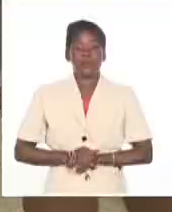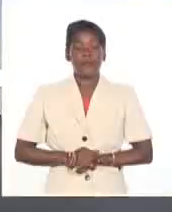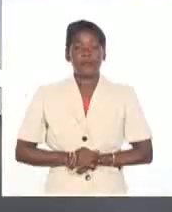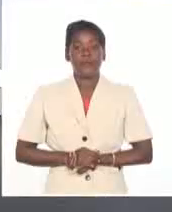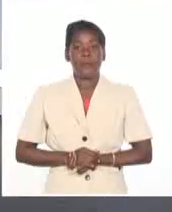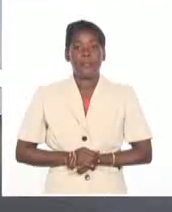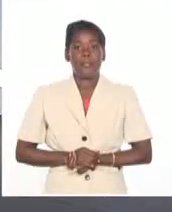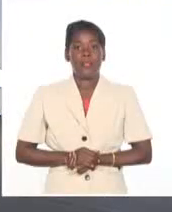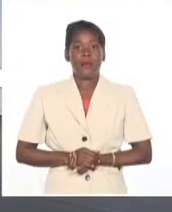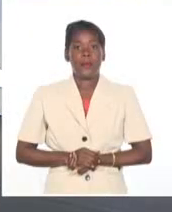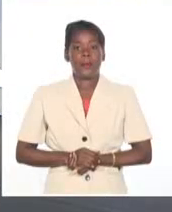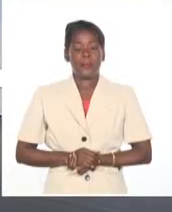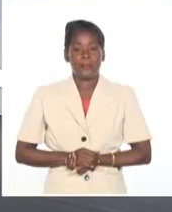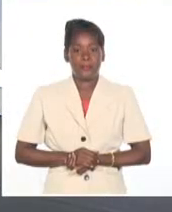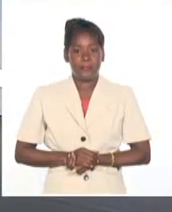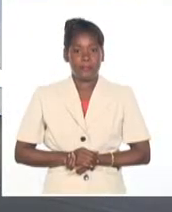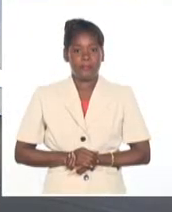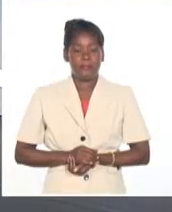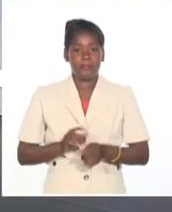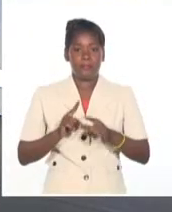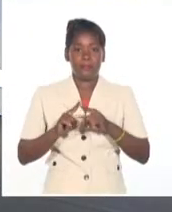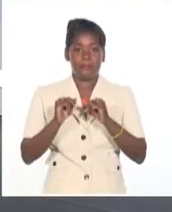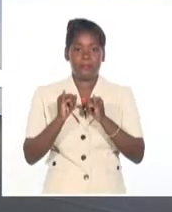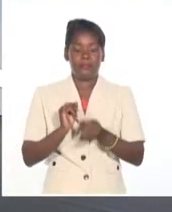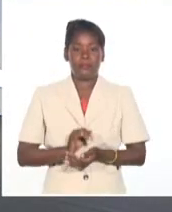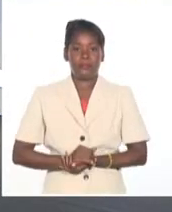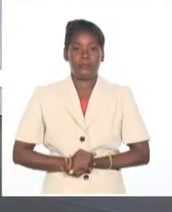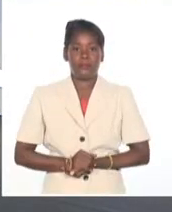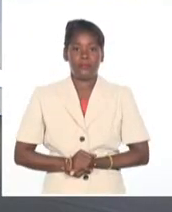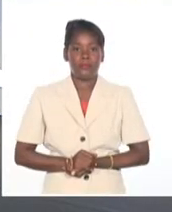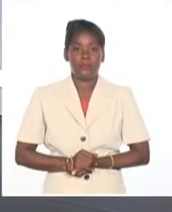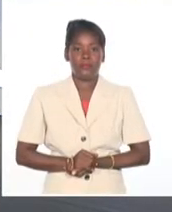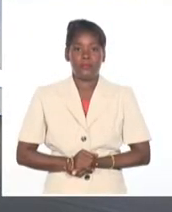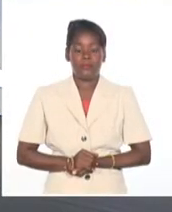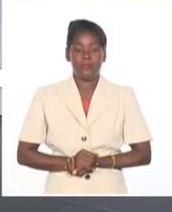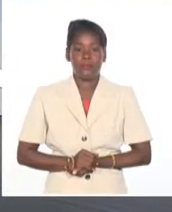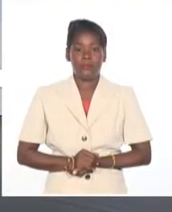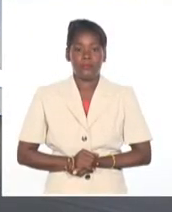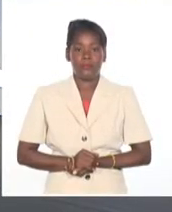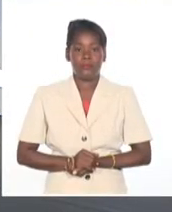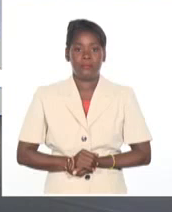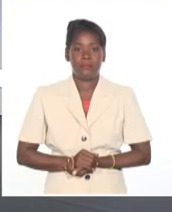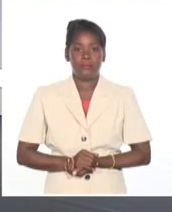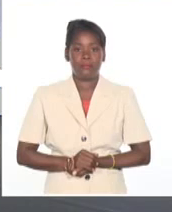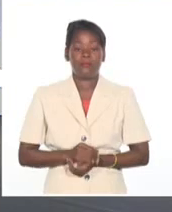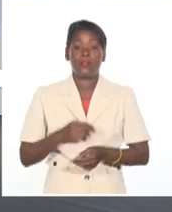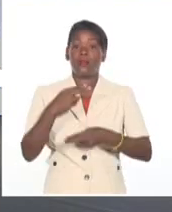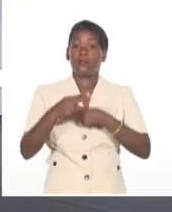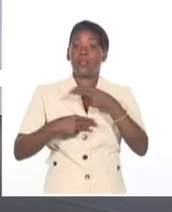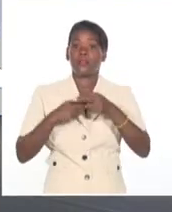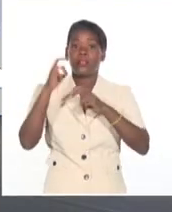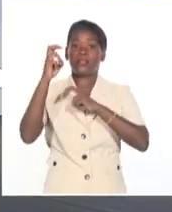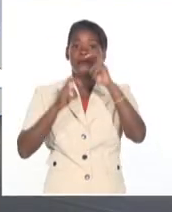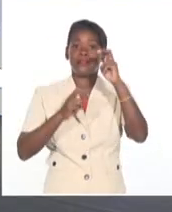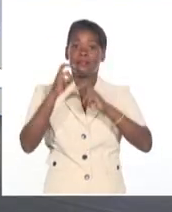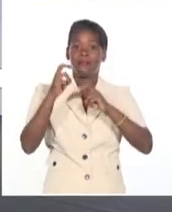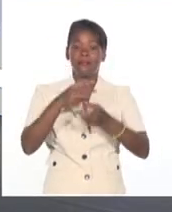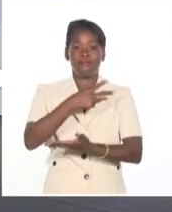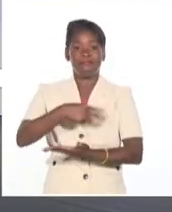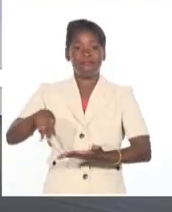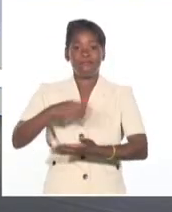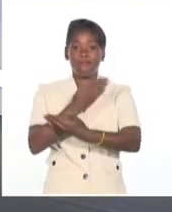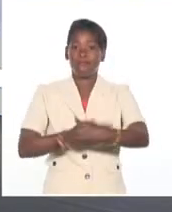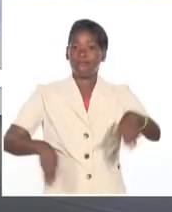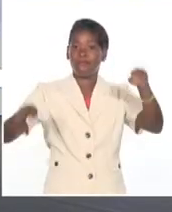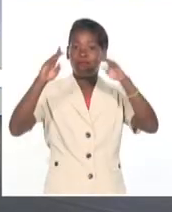Noticias. La función de clausura del Taller Internacional de Verano de la Cátedra de Danza del Ballet Nacional de Cuba